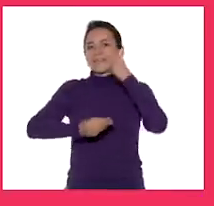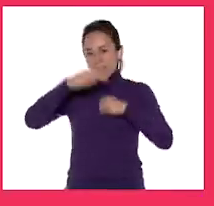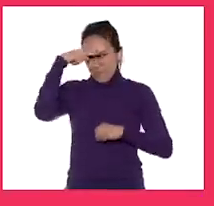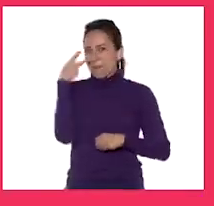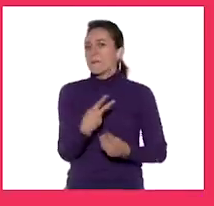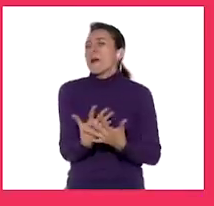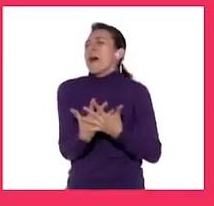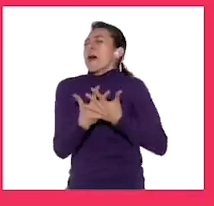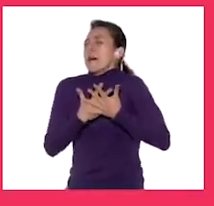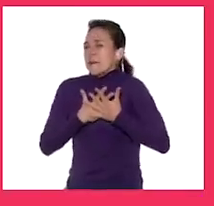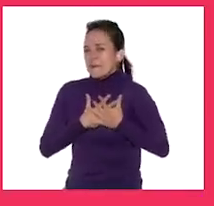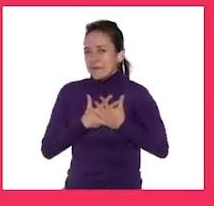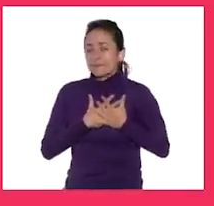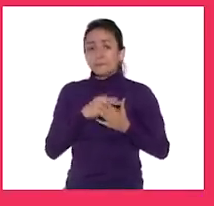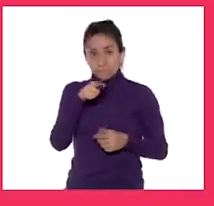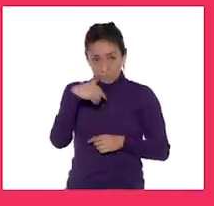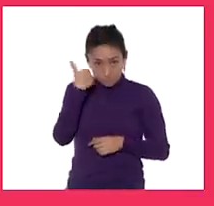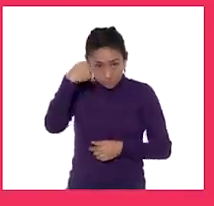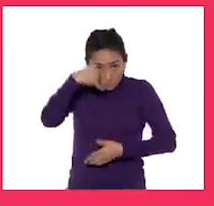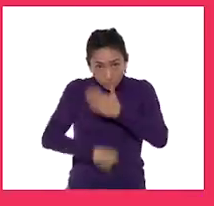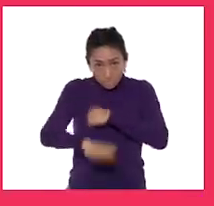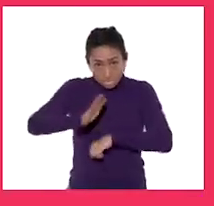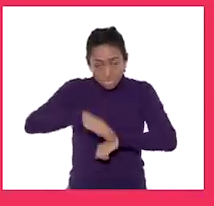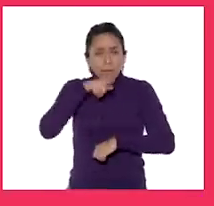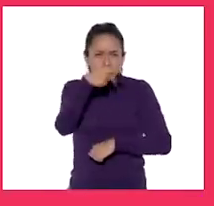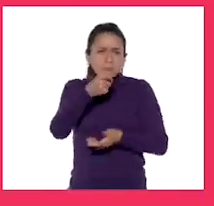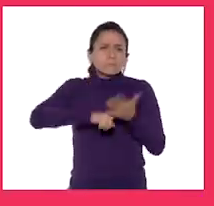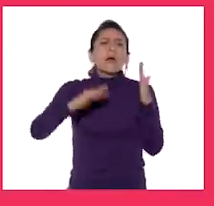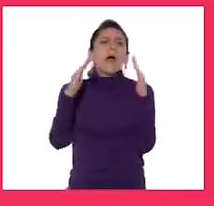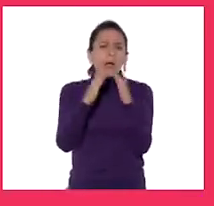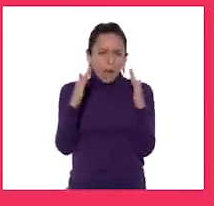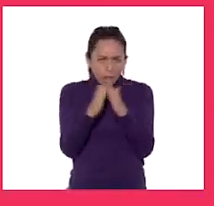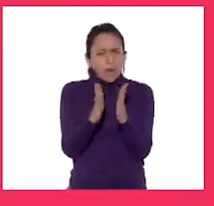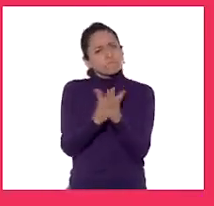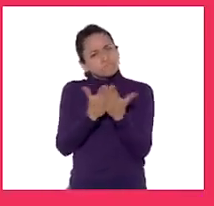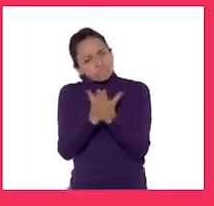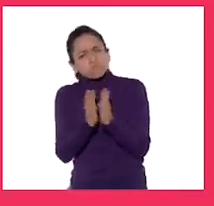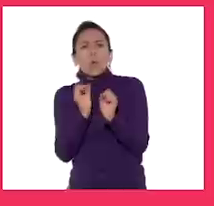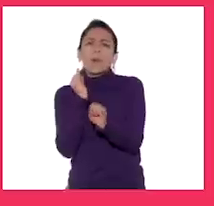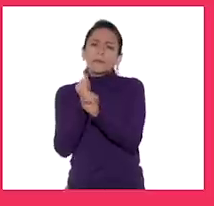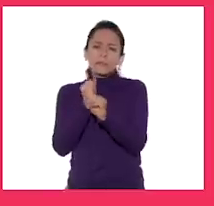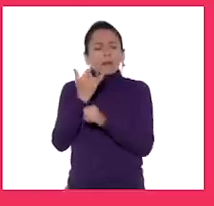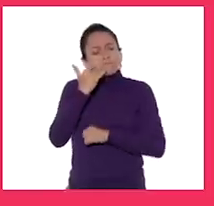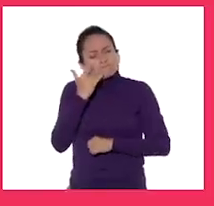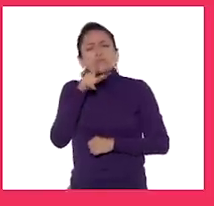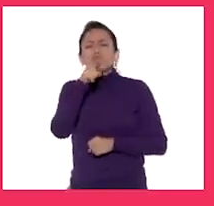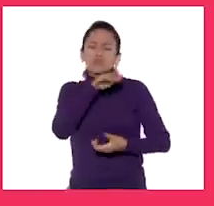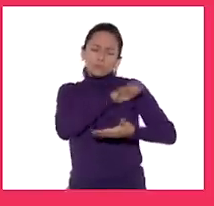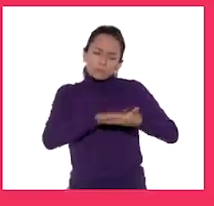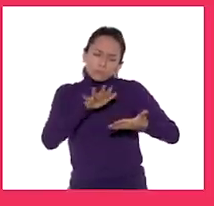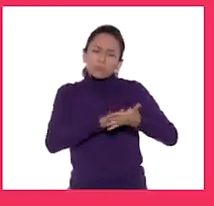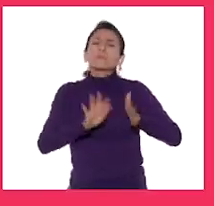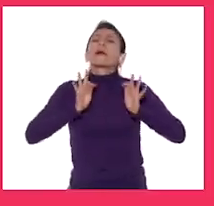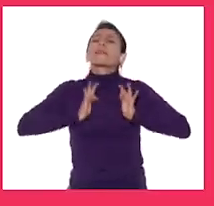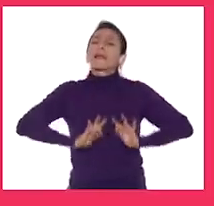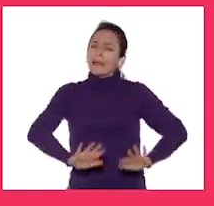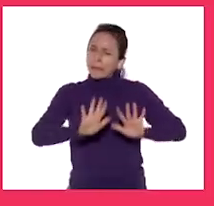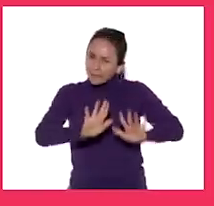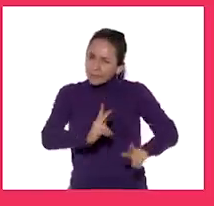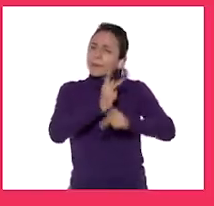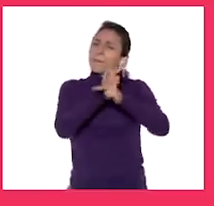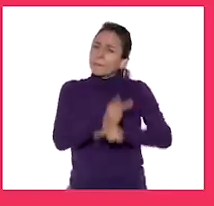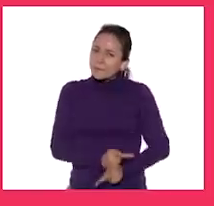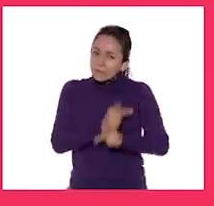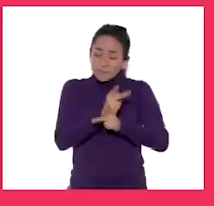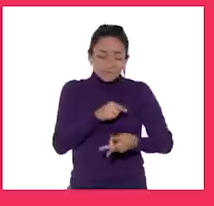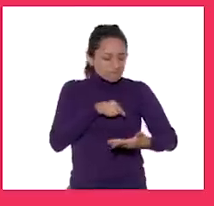Para conocer más del tema, puedes consultar algún libro en tu casa o en internet. Lee con paciencia y pide ayuda a un adulto si algo no entiendes o